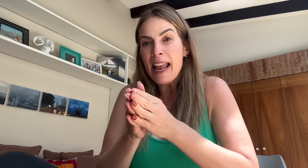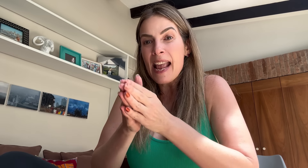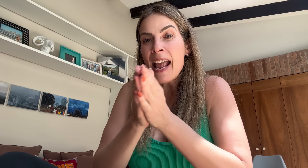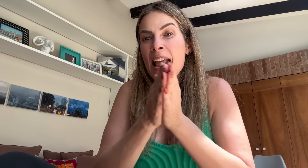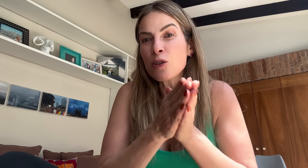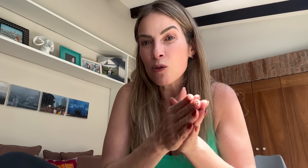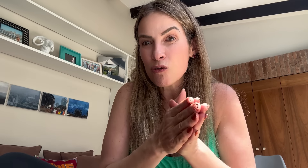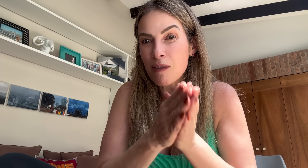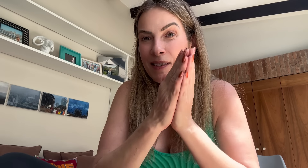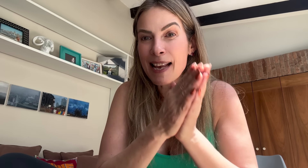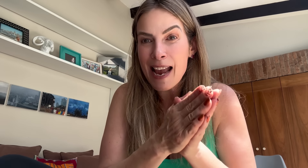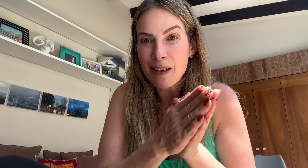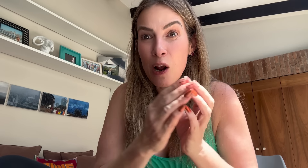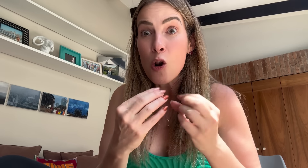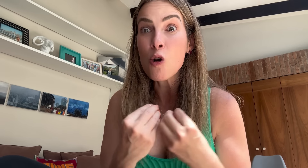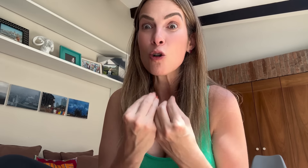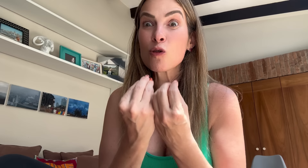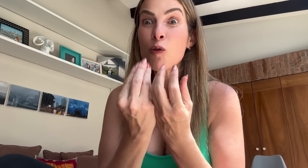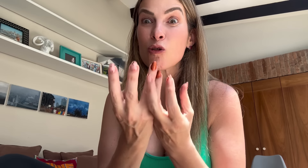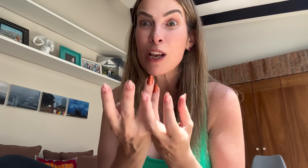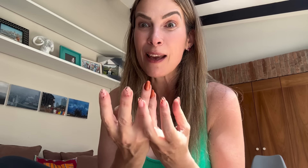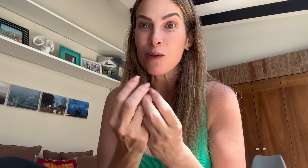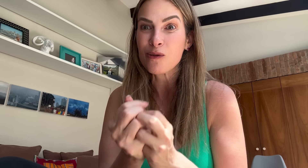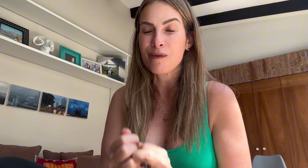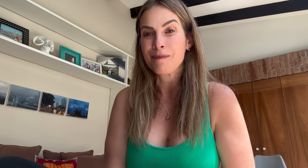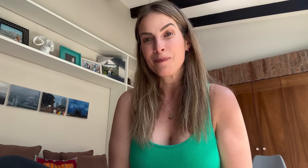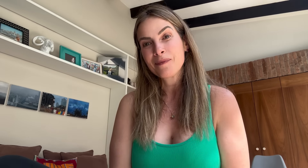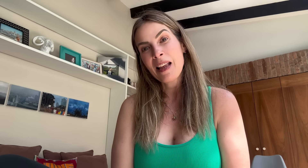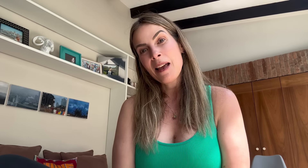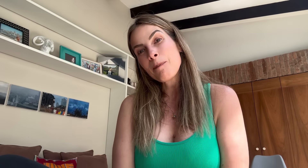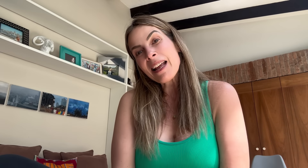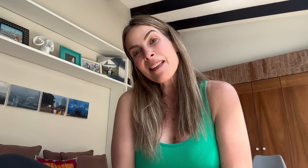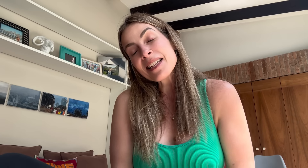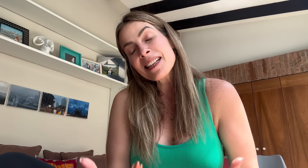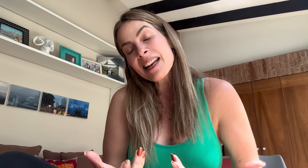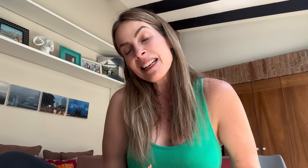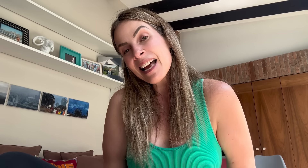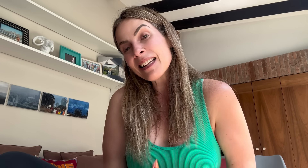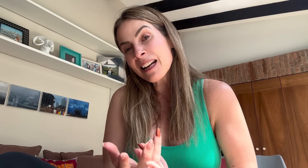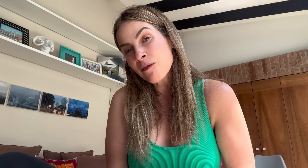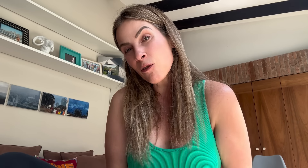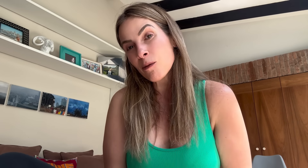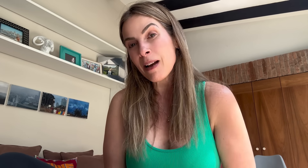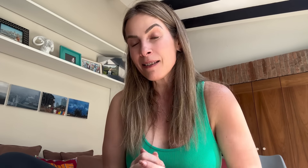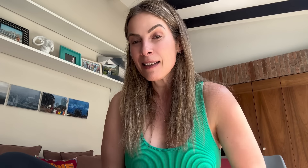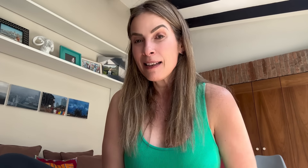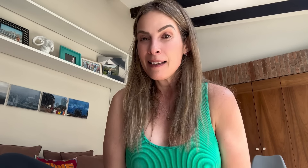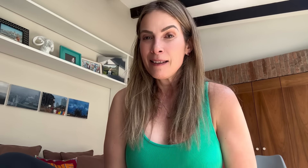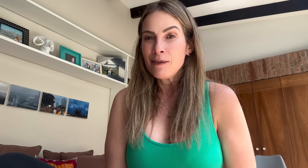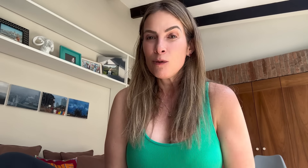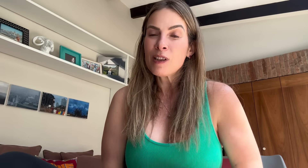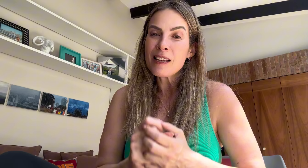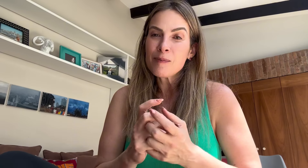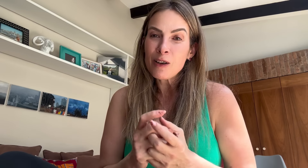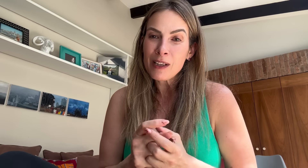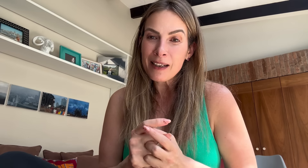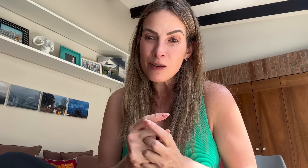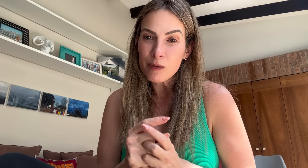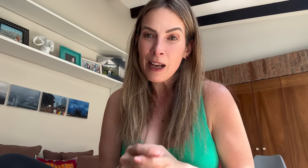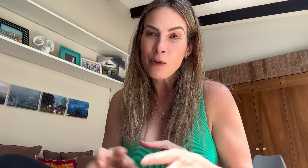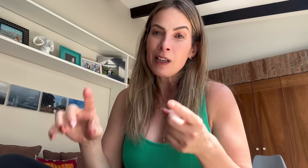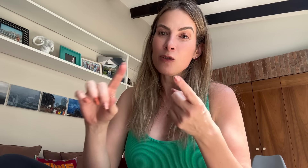que ellos sean los voceros para descarrilar la reforma, ustedes